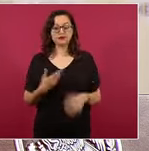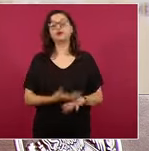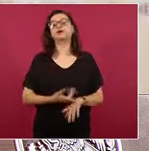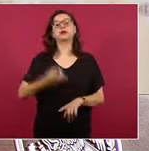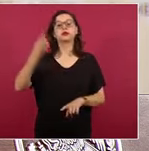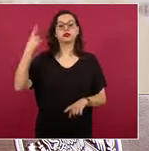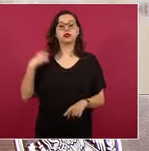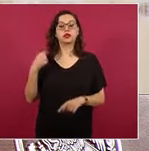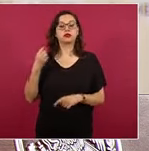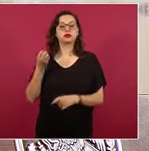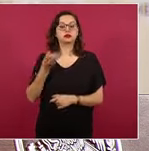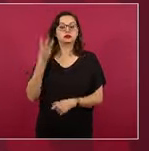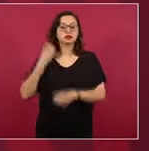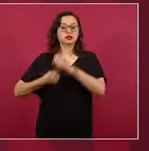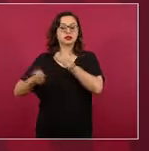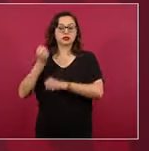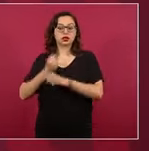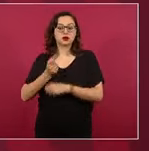del gobierno.